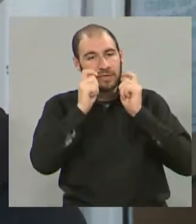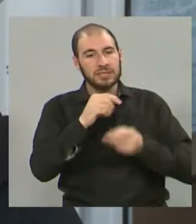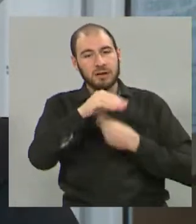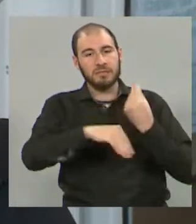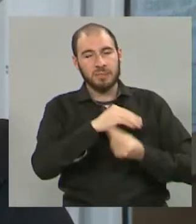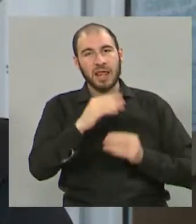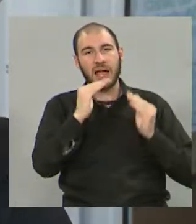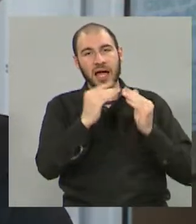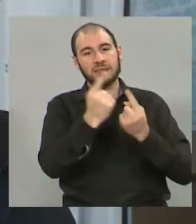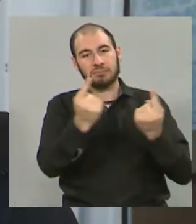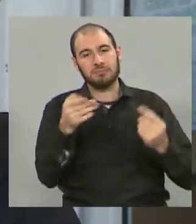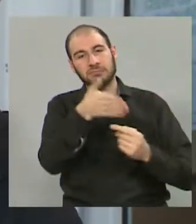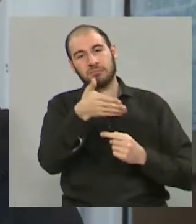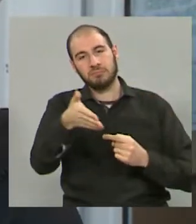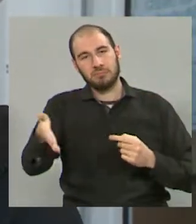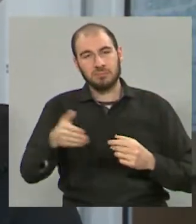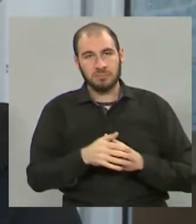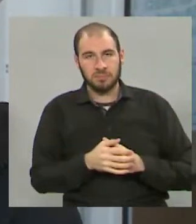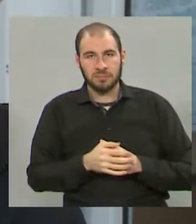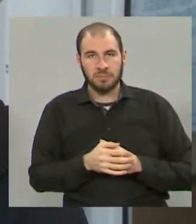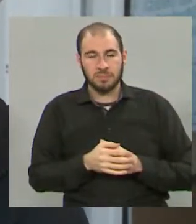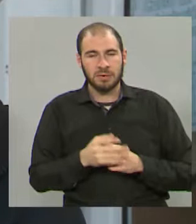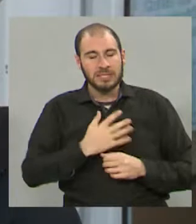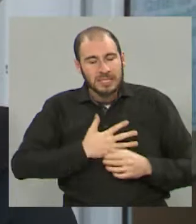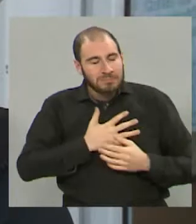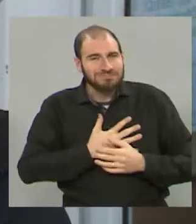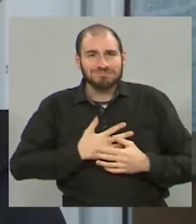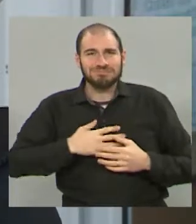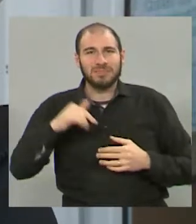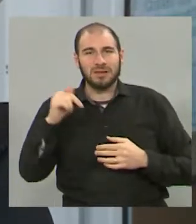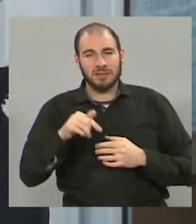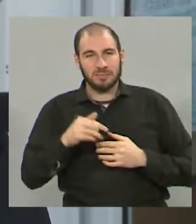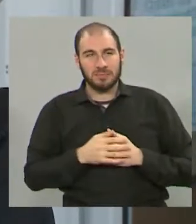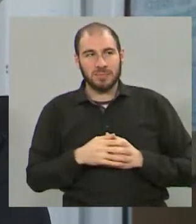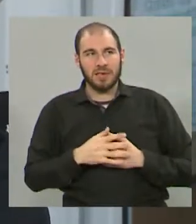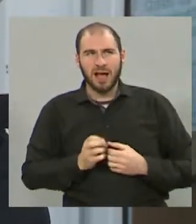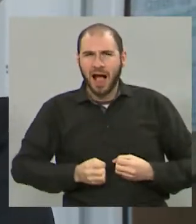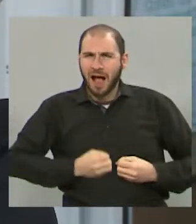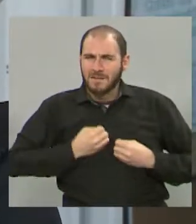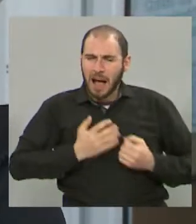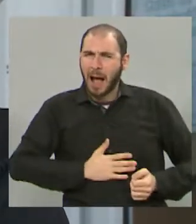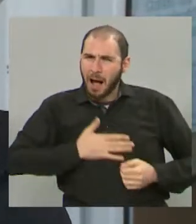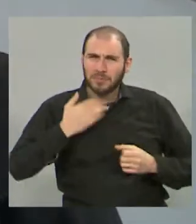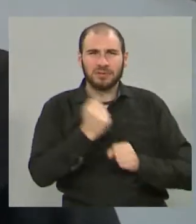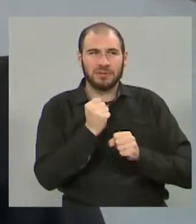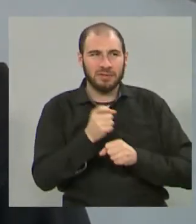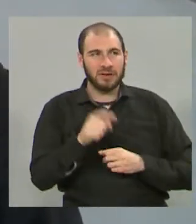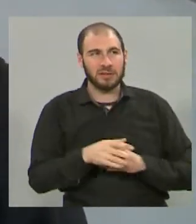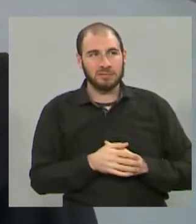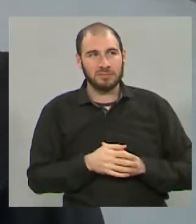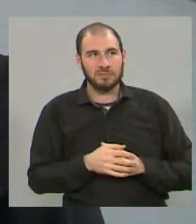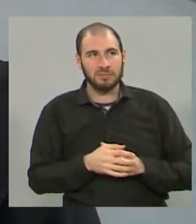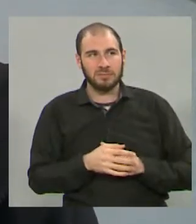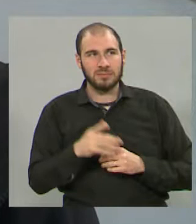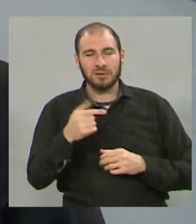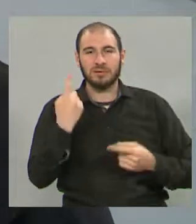familias casa por casa y realmente les conmovió mucho la pasión que con la que trabajan es muy distinto de